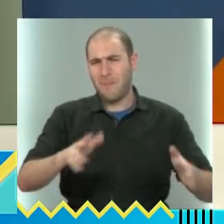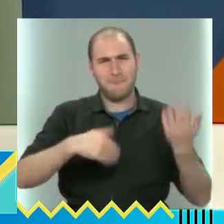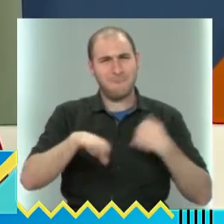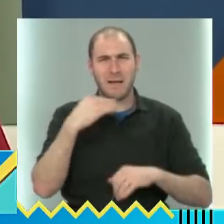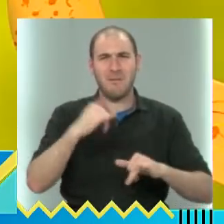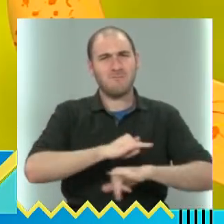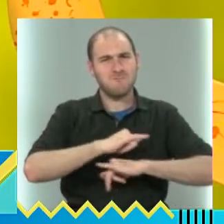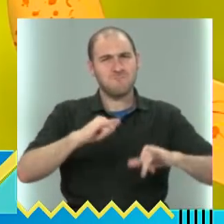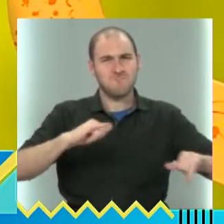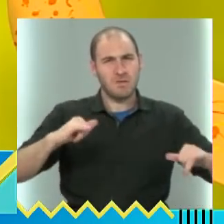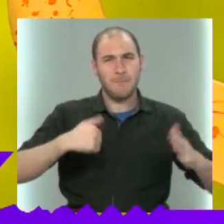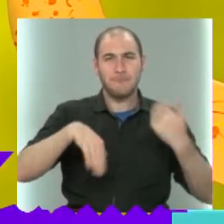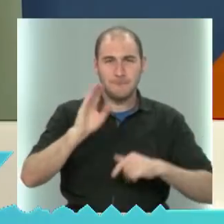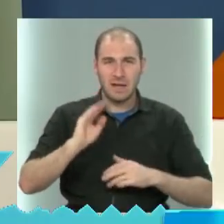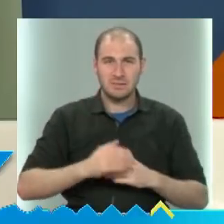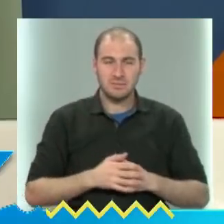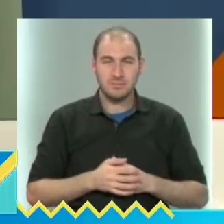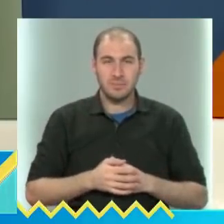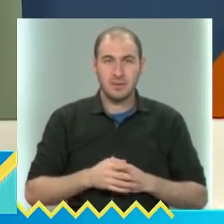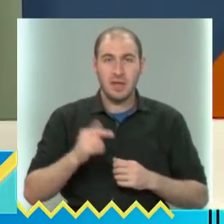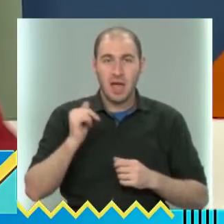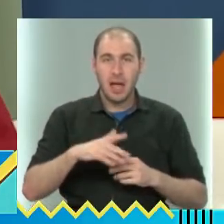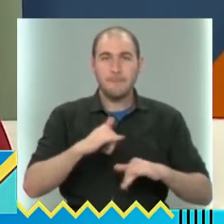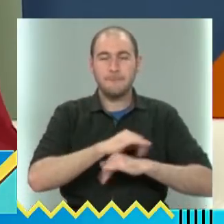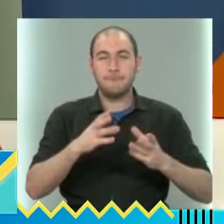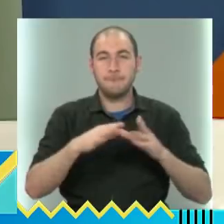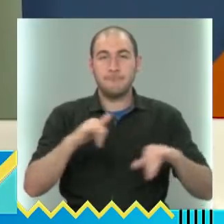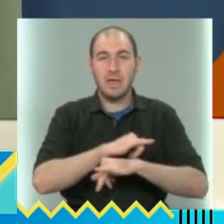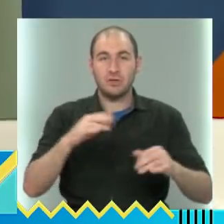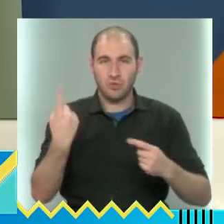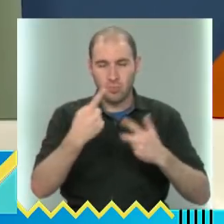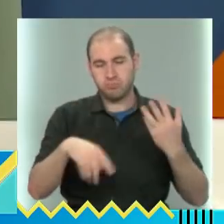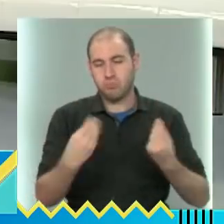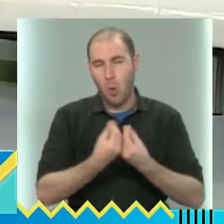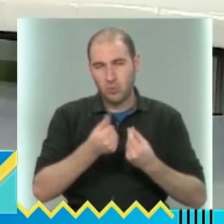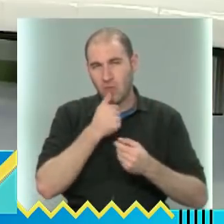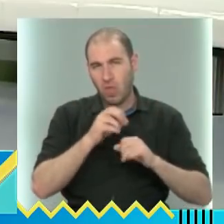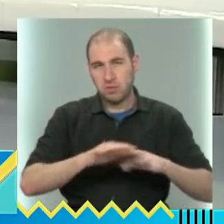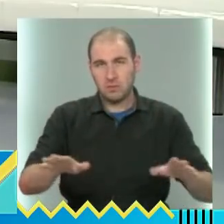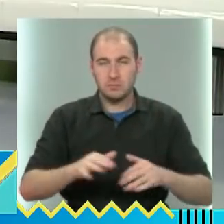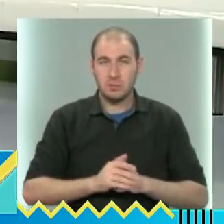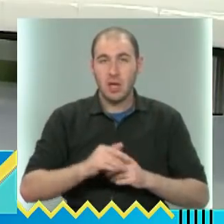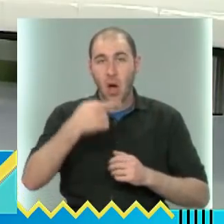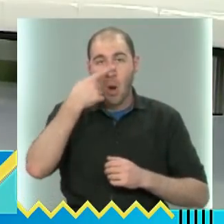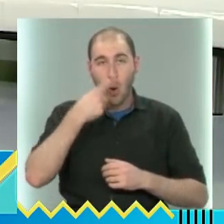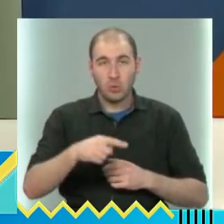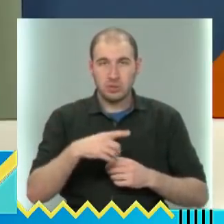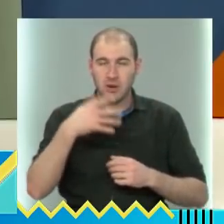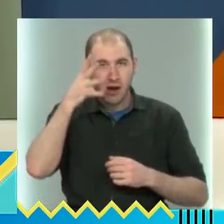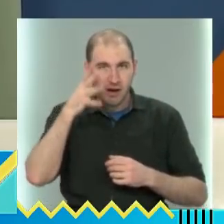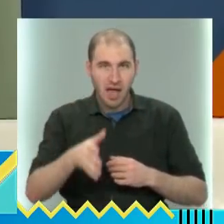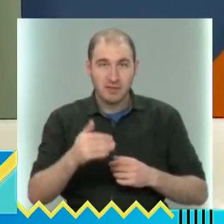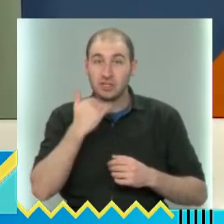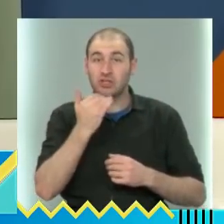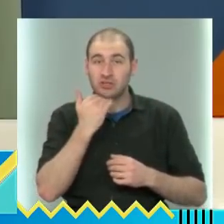más publicitado, que más se conoció a través de todos los medios, de los muchos que ha tenido, inclusive hasta el último muy grave, que no